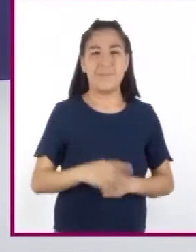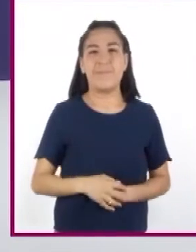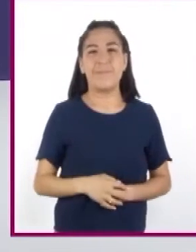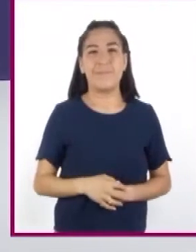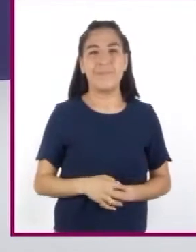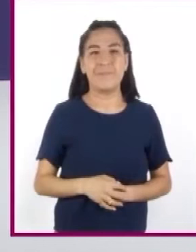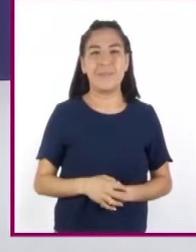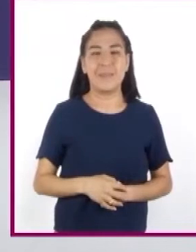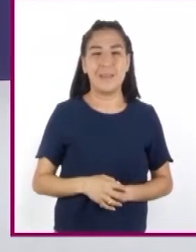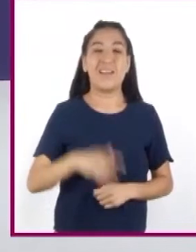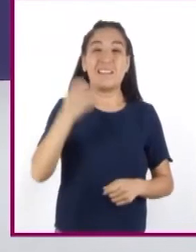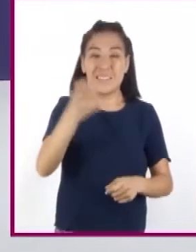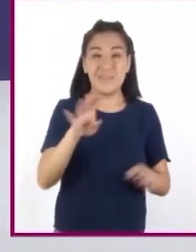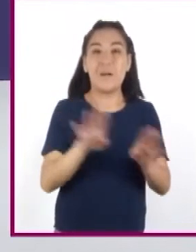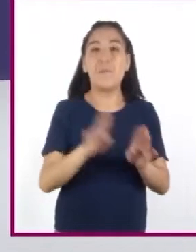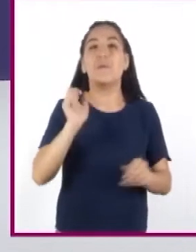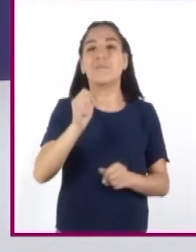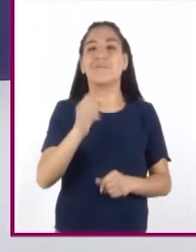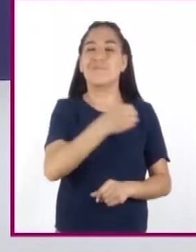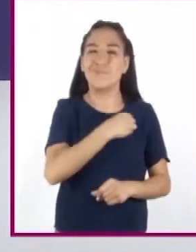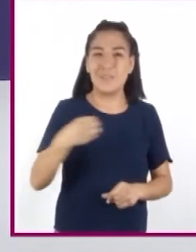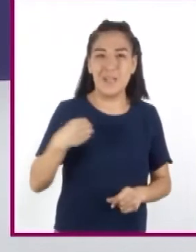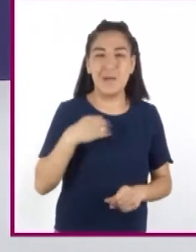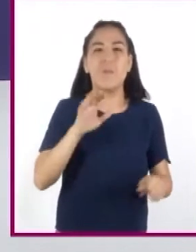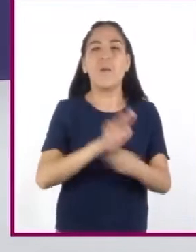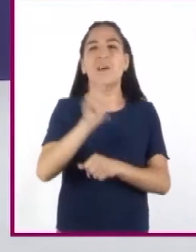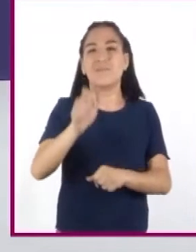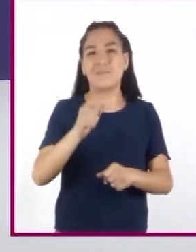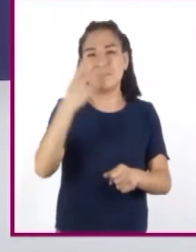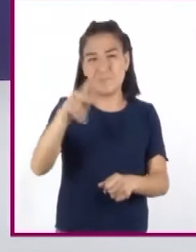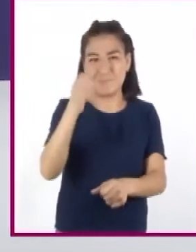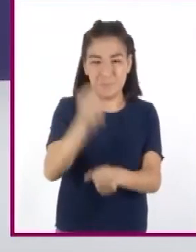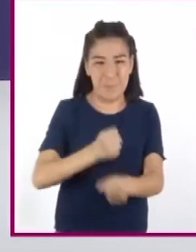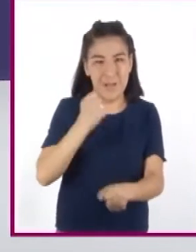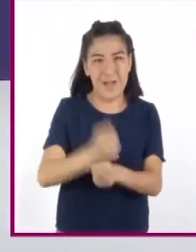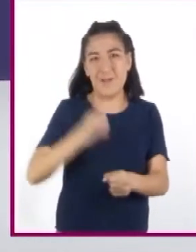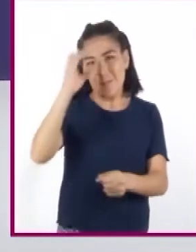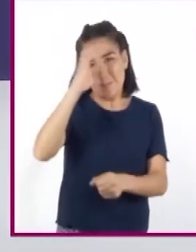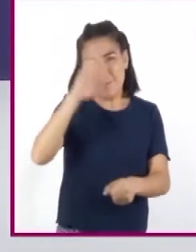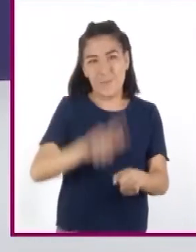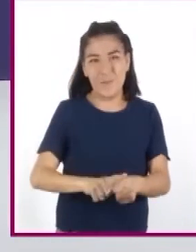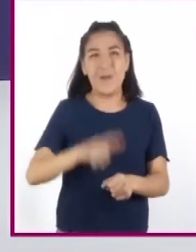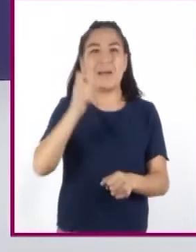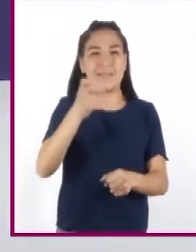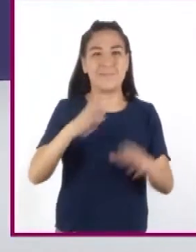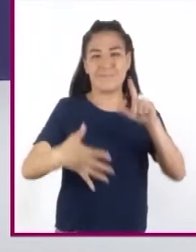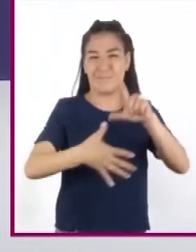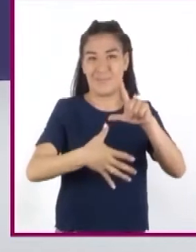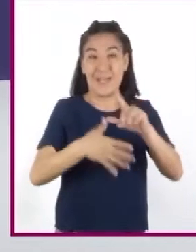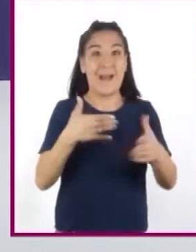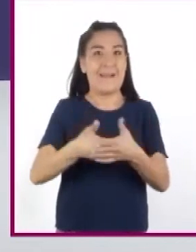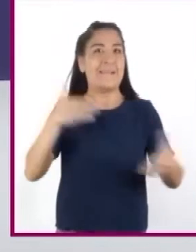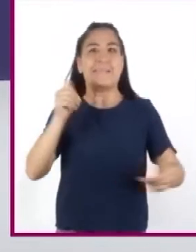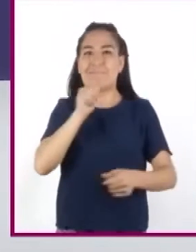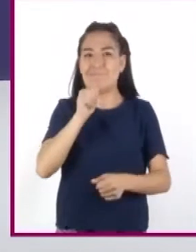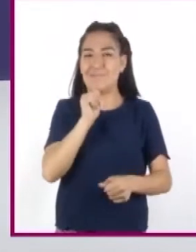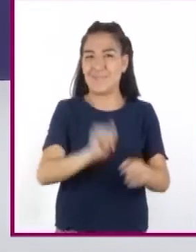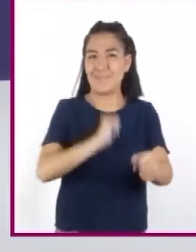Una cuestión obligada es hablar sobre las prácticas culturales que existían en América antes de la